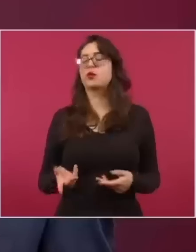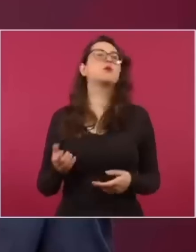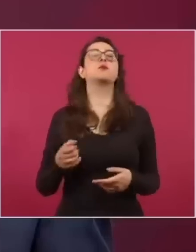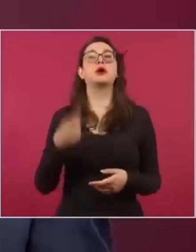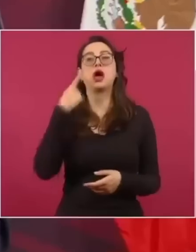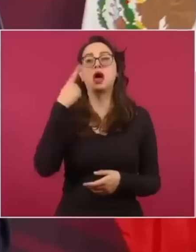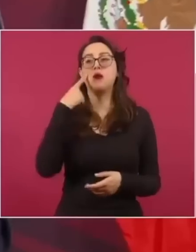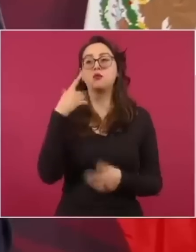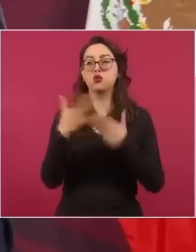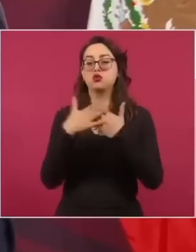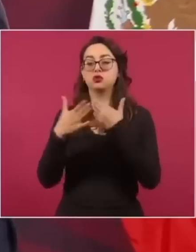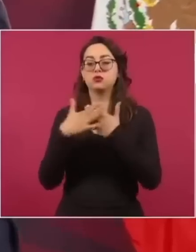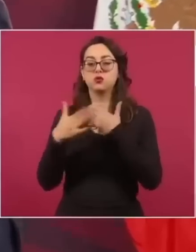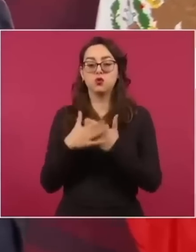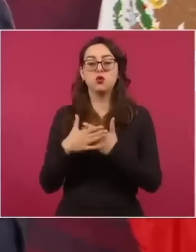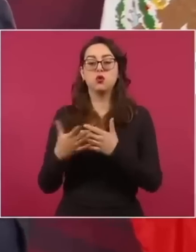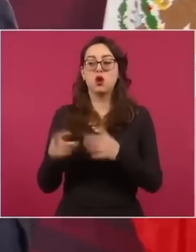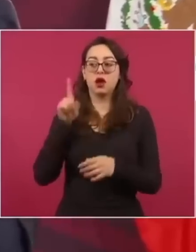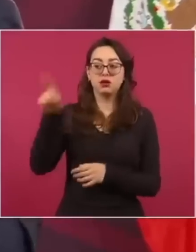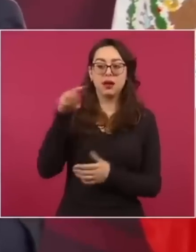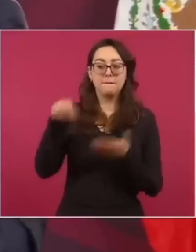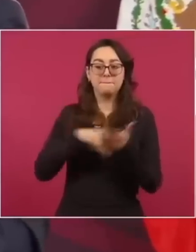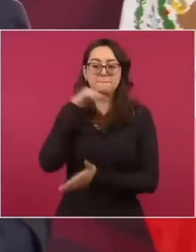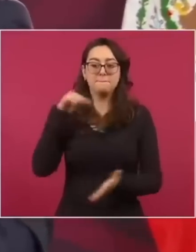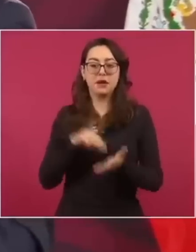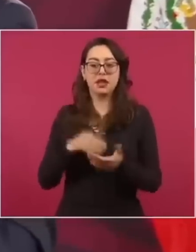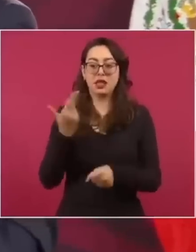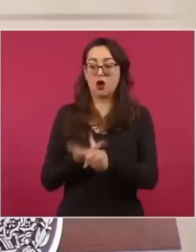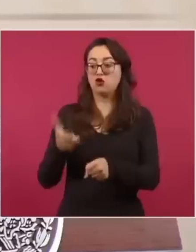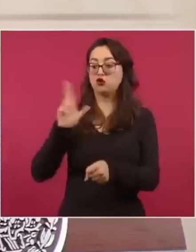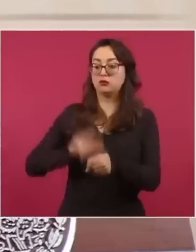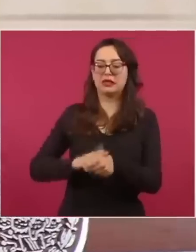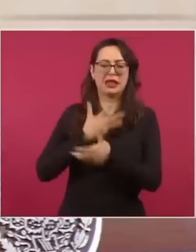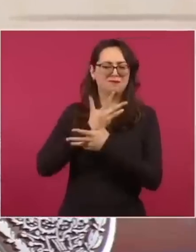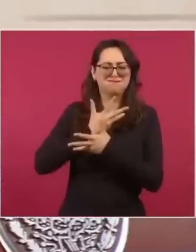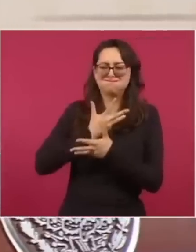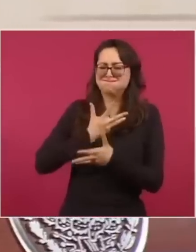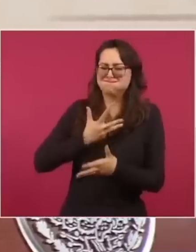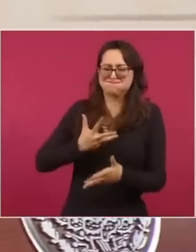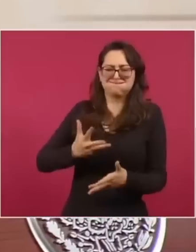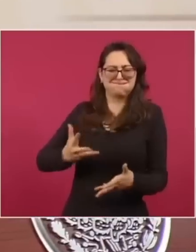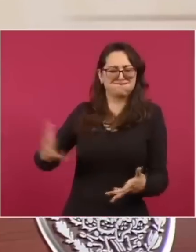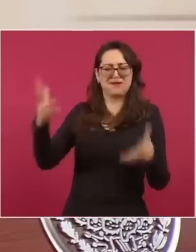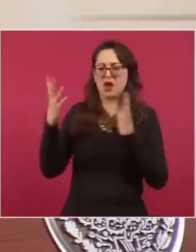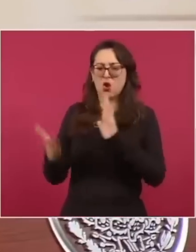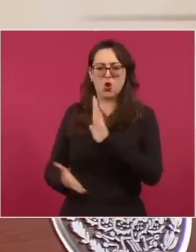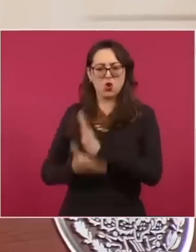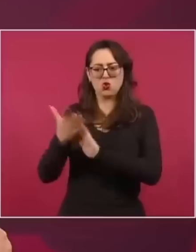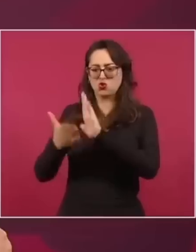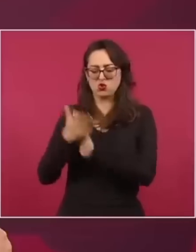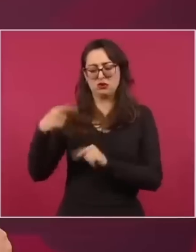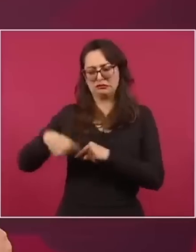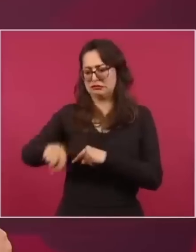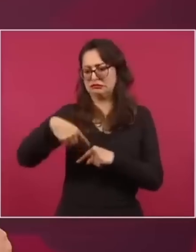que va a ser el más grande en Mérida, y lo vamos a dejar terminado antes de que concluya mi